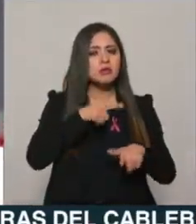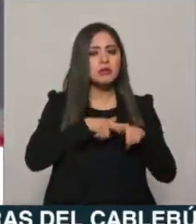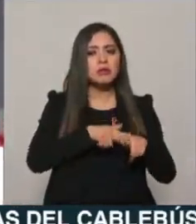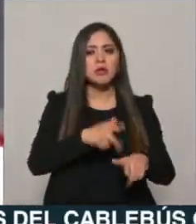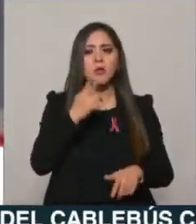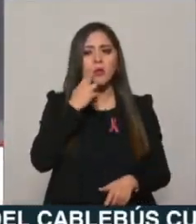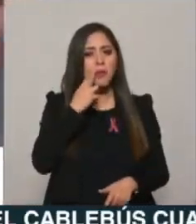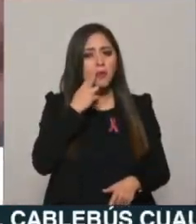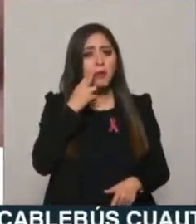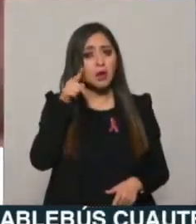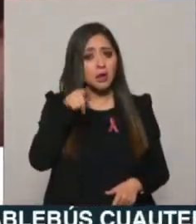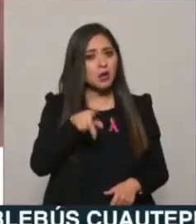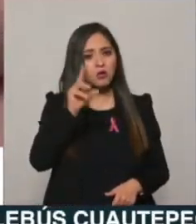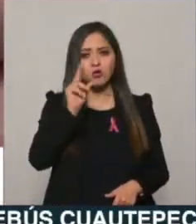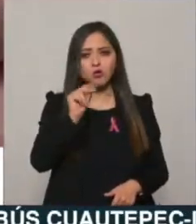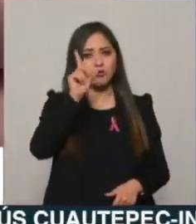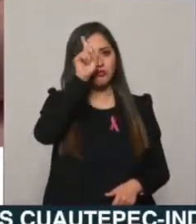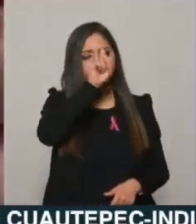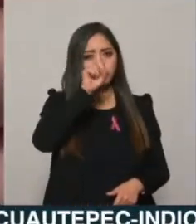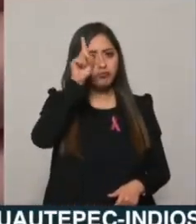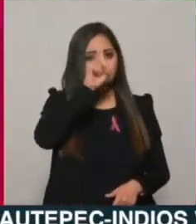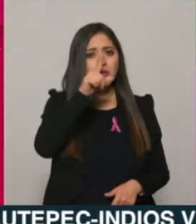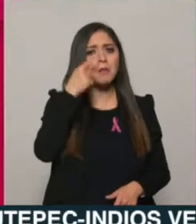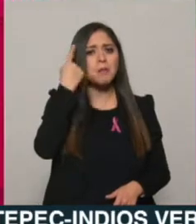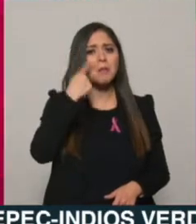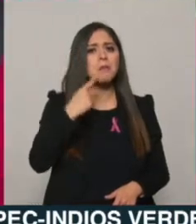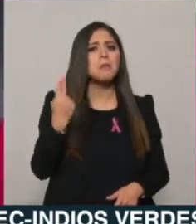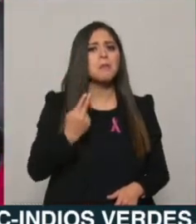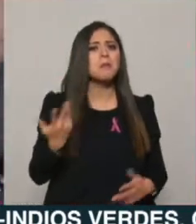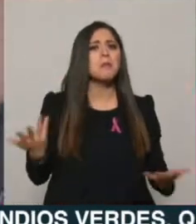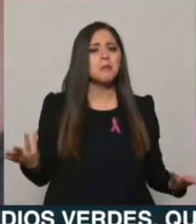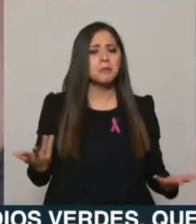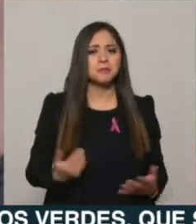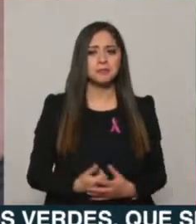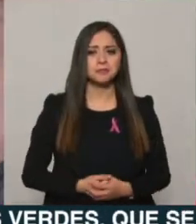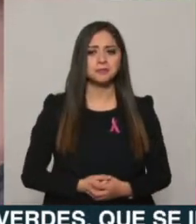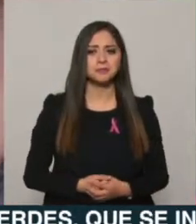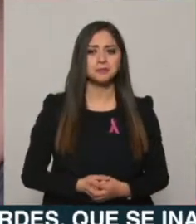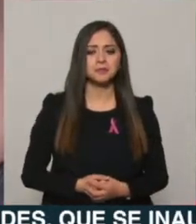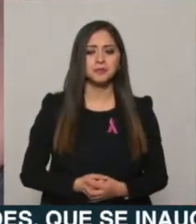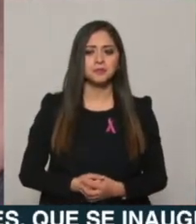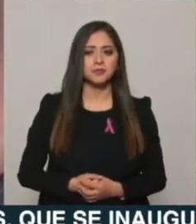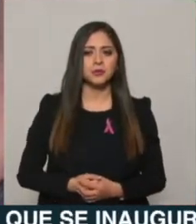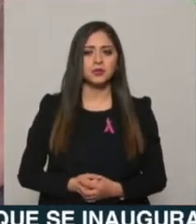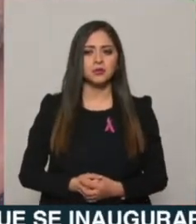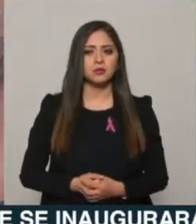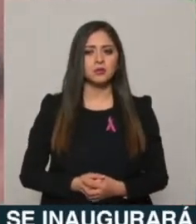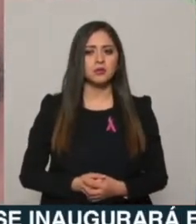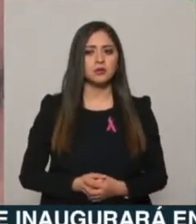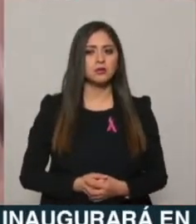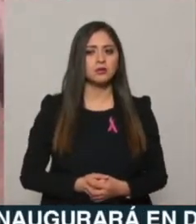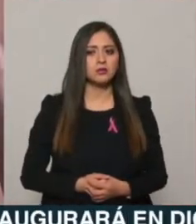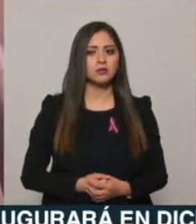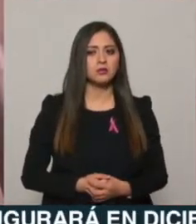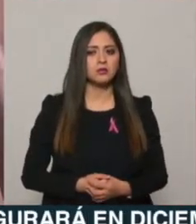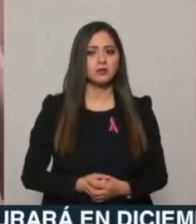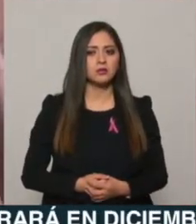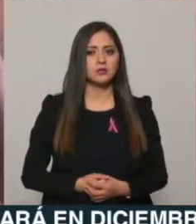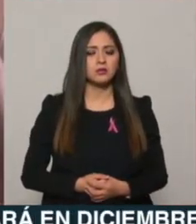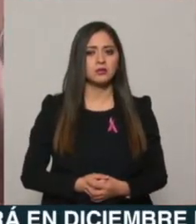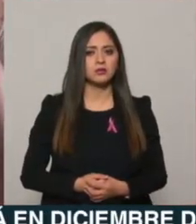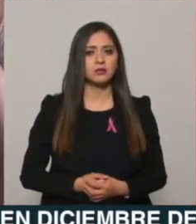no recomienda usarlos si no se tiene la necesidad. Con imágenes de Manuel Hernández, Mariana Sánchez, 21 Noticias.